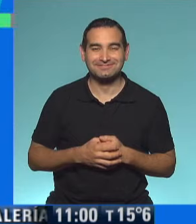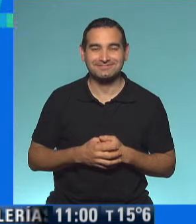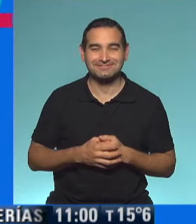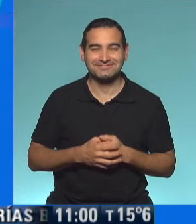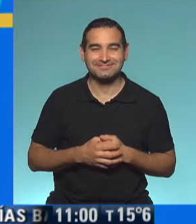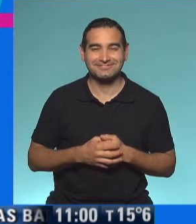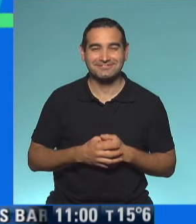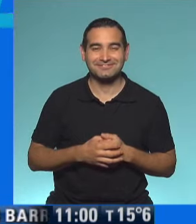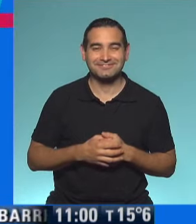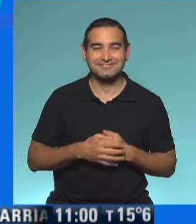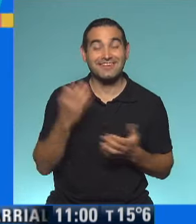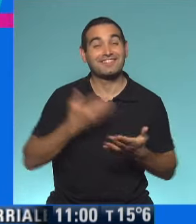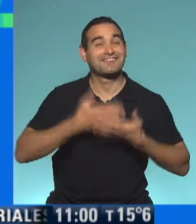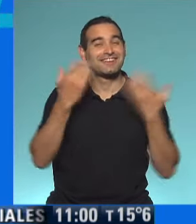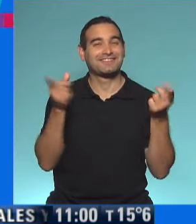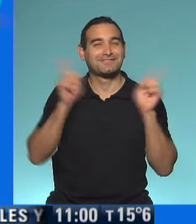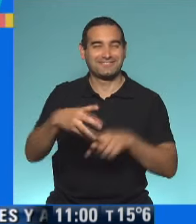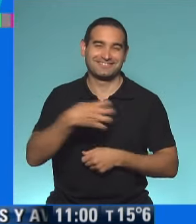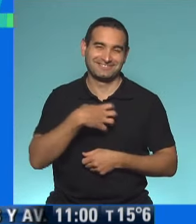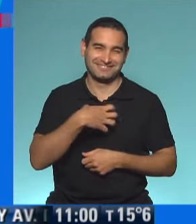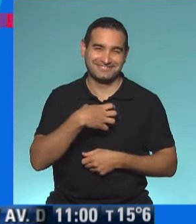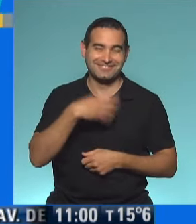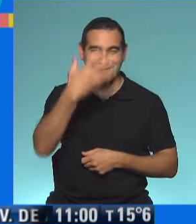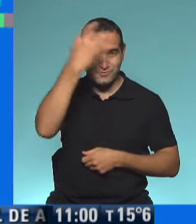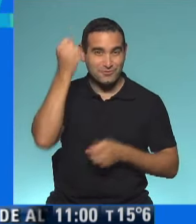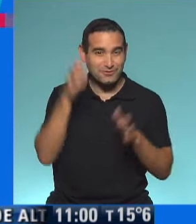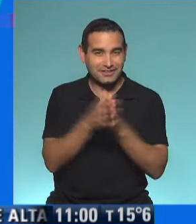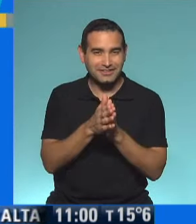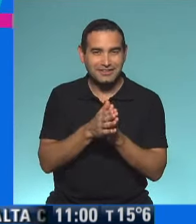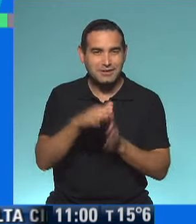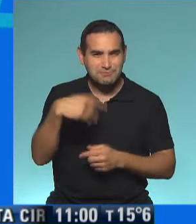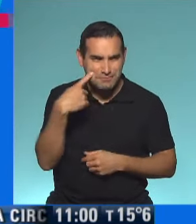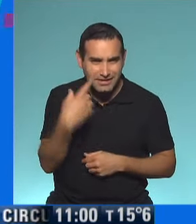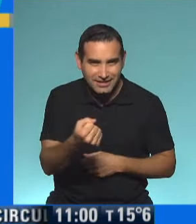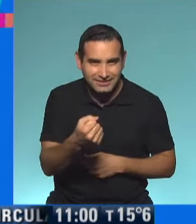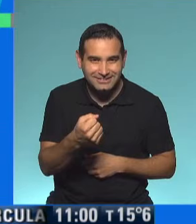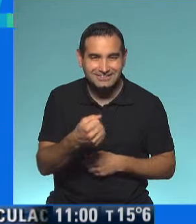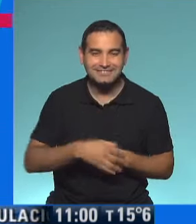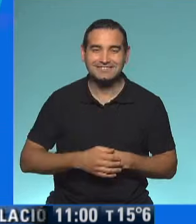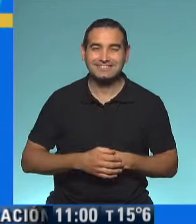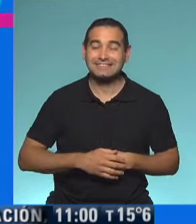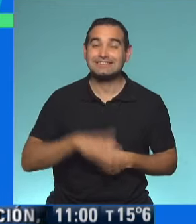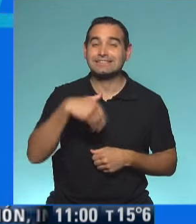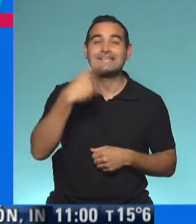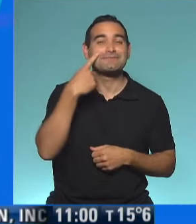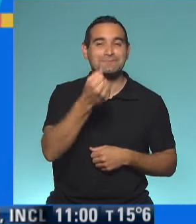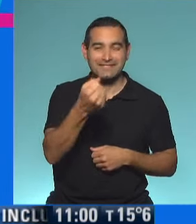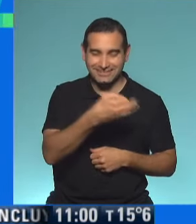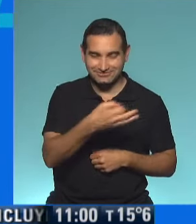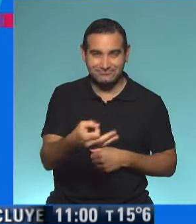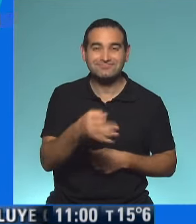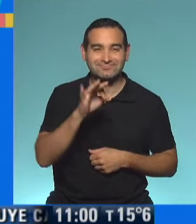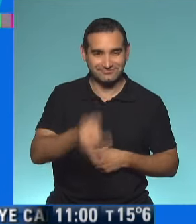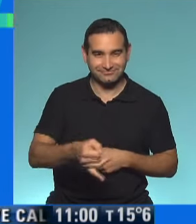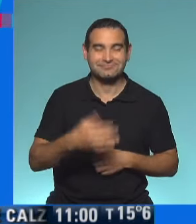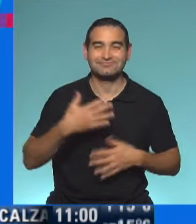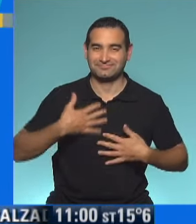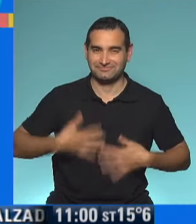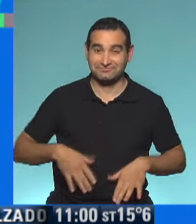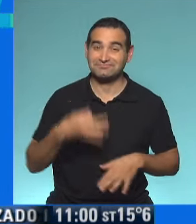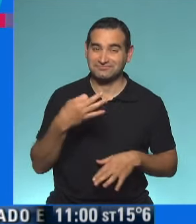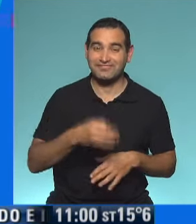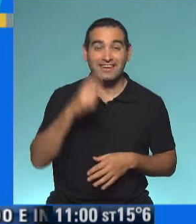Feliz de volver a las clases con Nuria. Emma, ¿eh? No, Mía. Mía. Mía. También estaba con su mochila, guardapolvo.